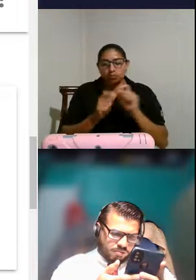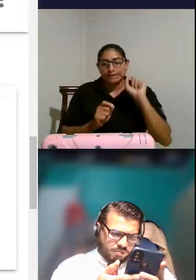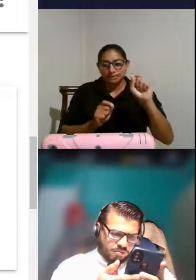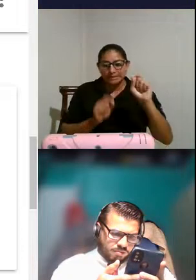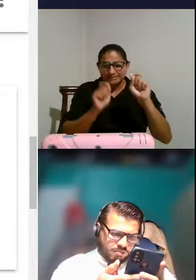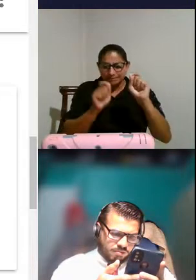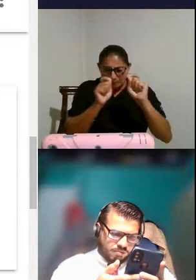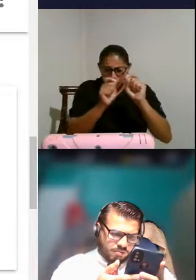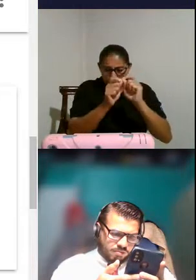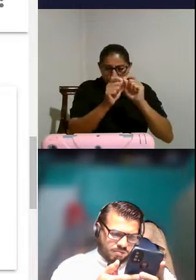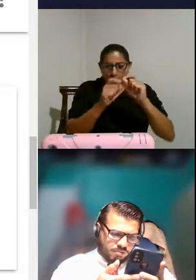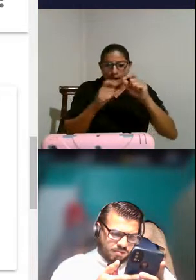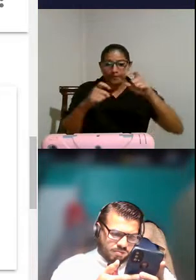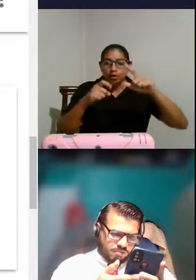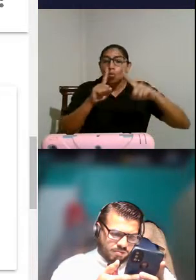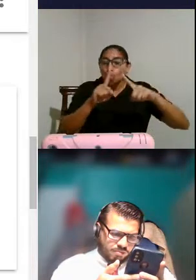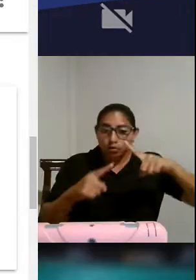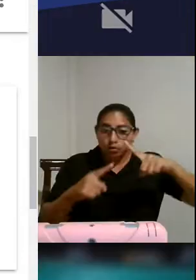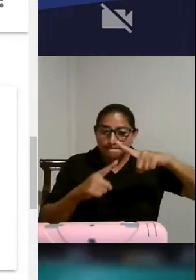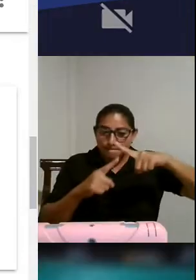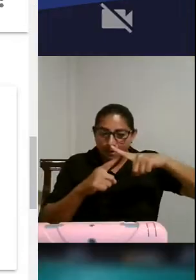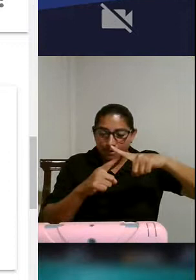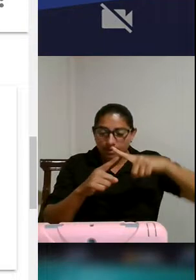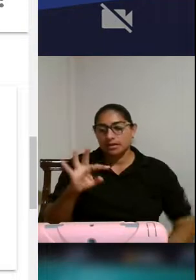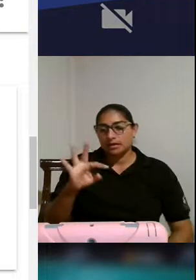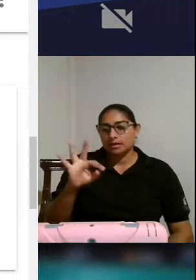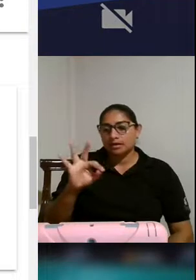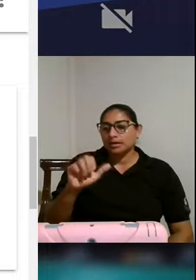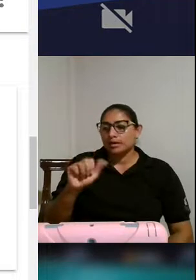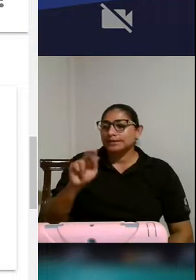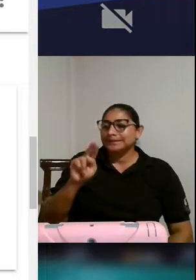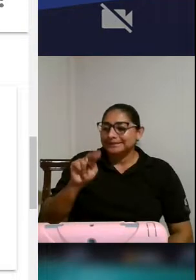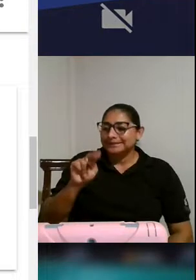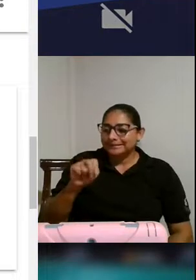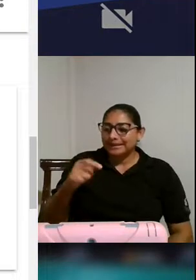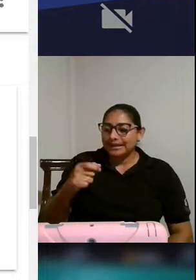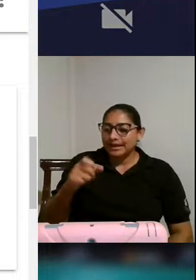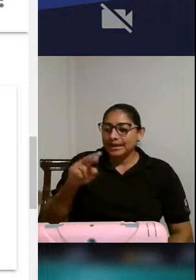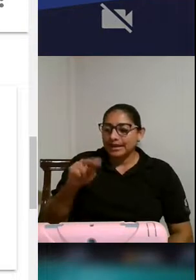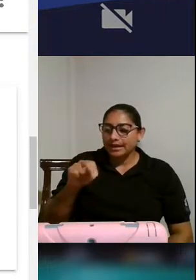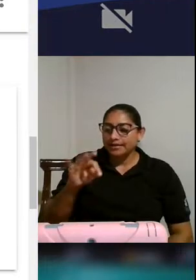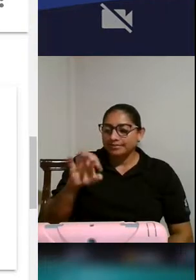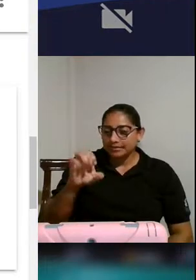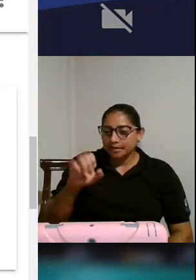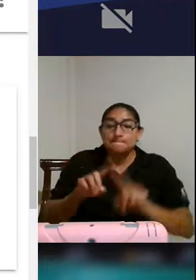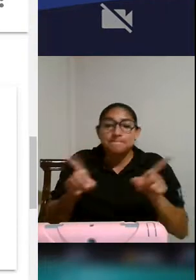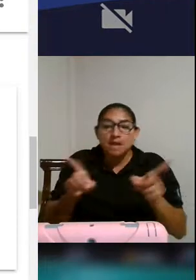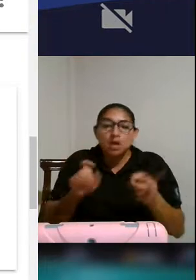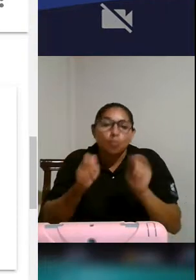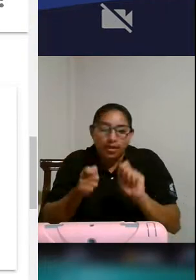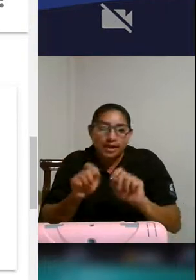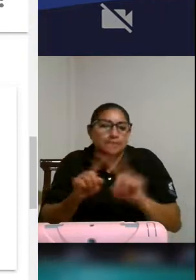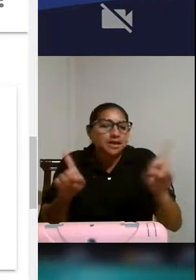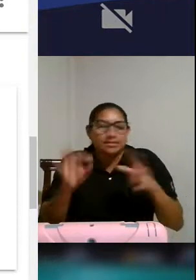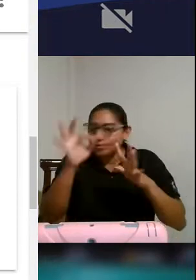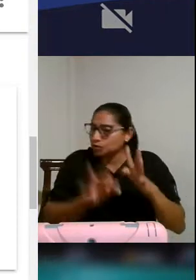específico. Pero si yo quiero la derivada para una